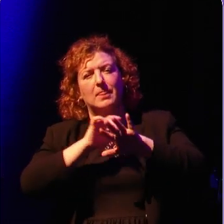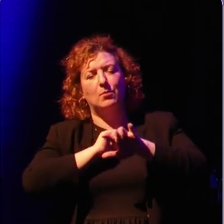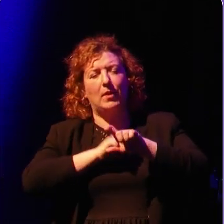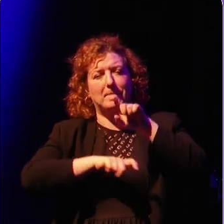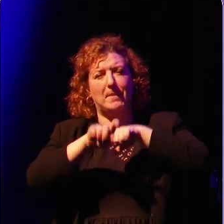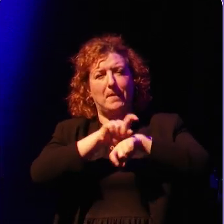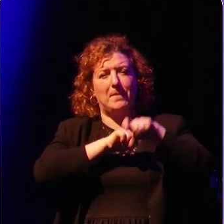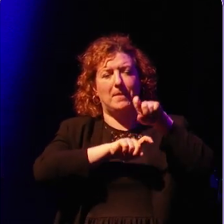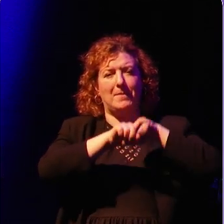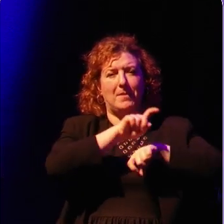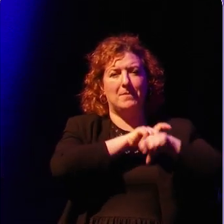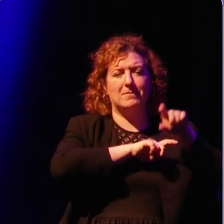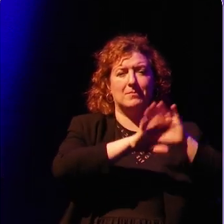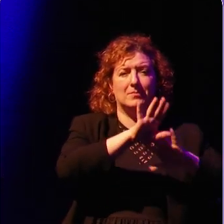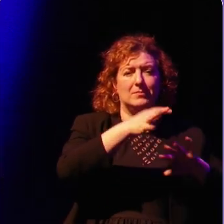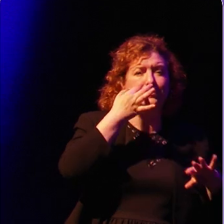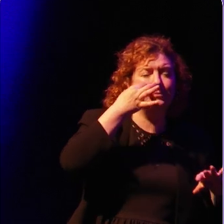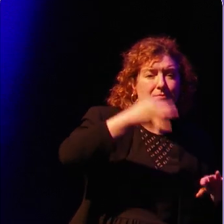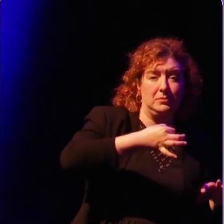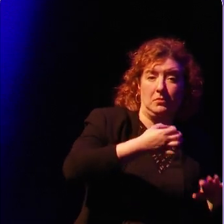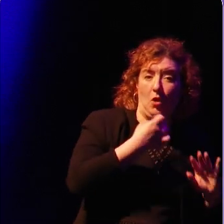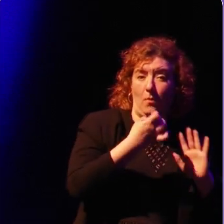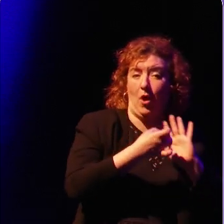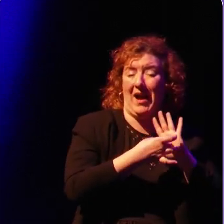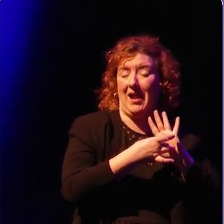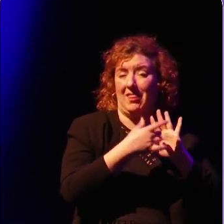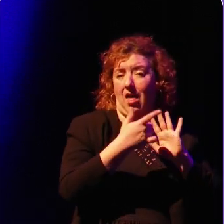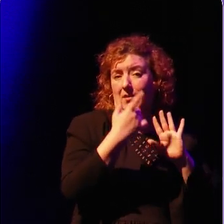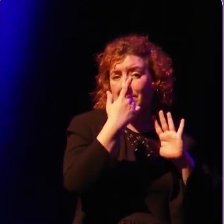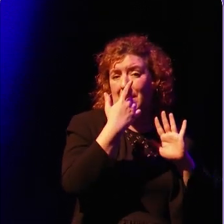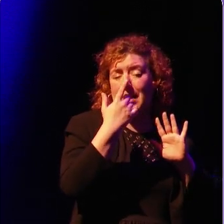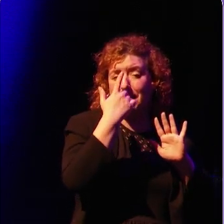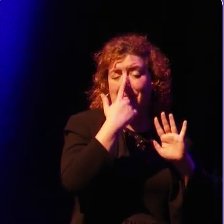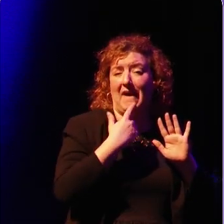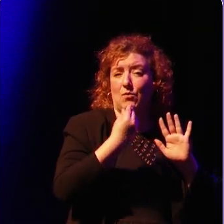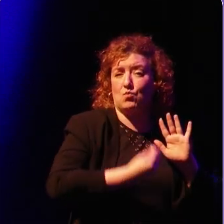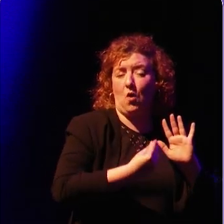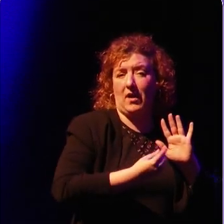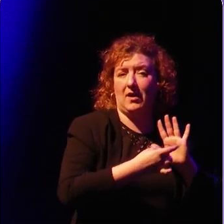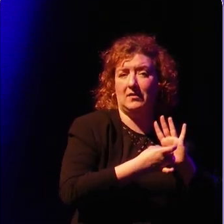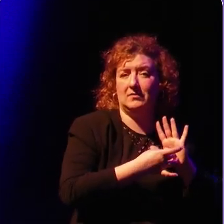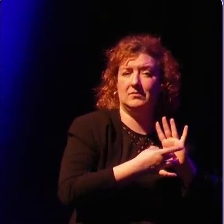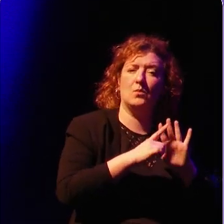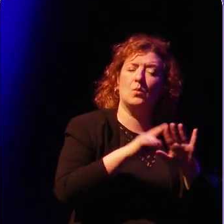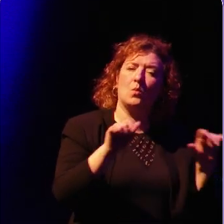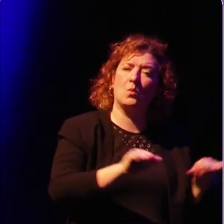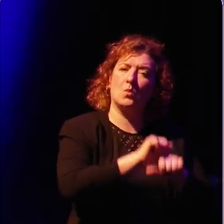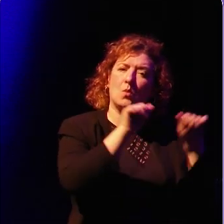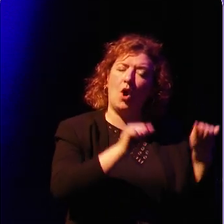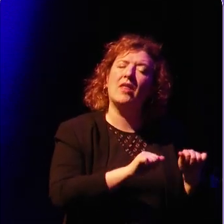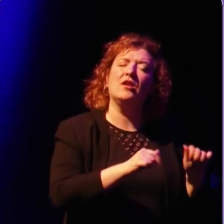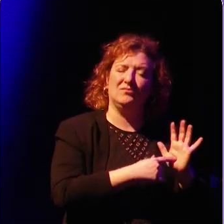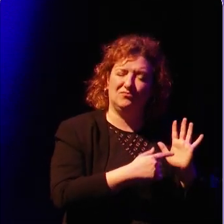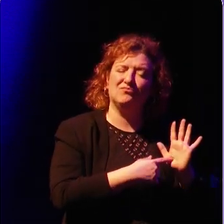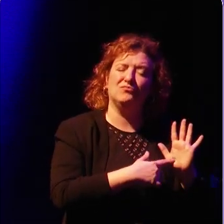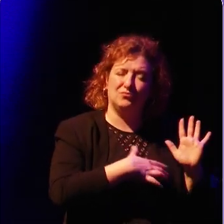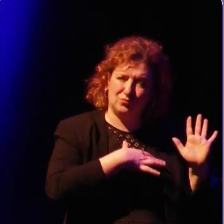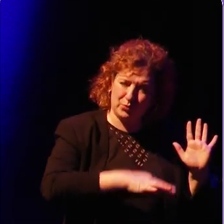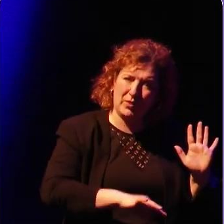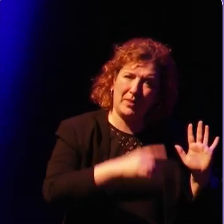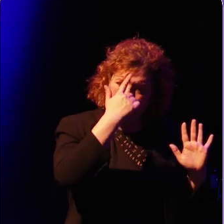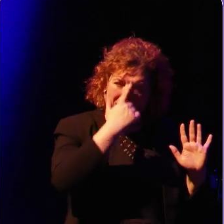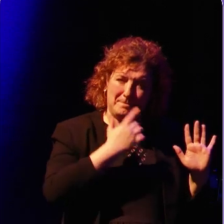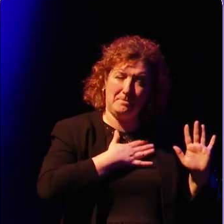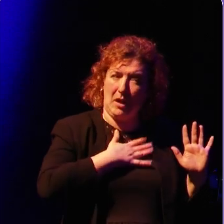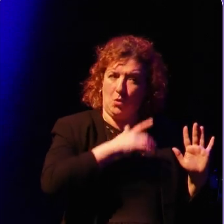certeza de imagen. Y como la imagen original era buena, lo que hacemos es nos guardamos este modelo y decimos, con esto soy capaz de generar la